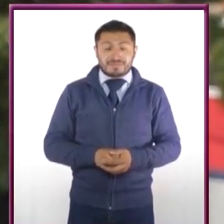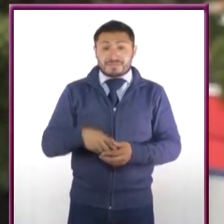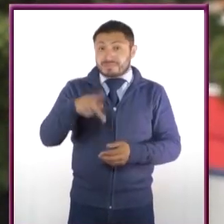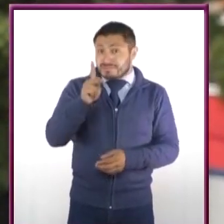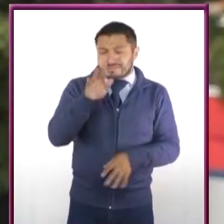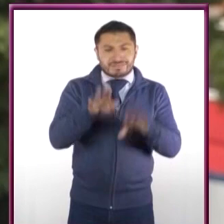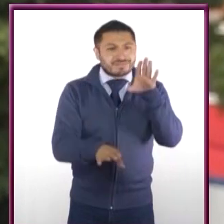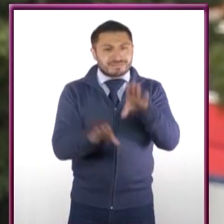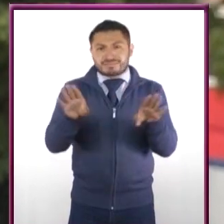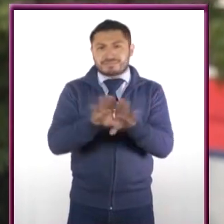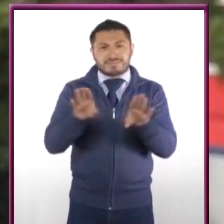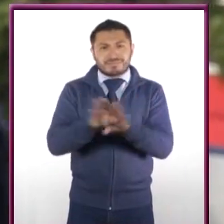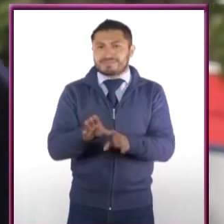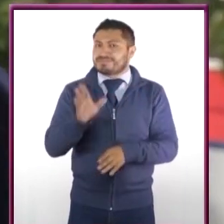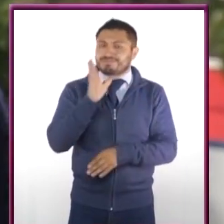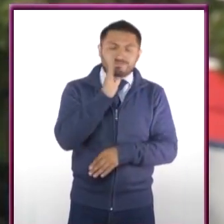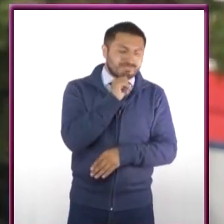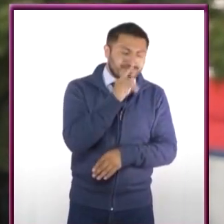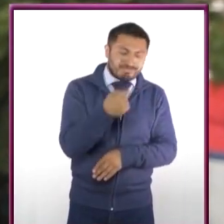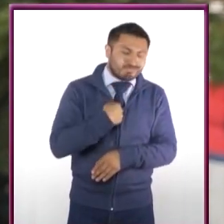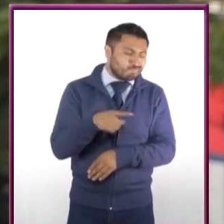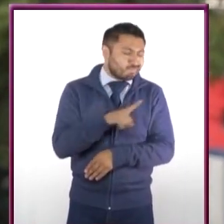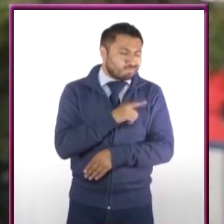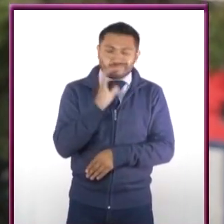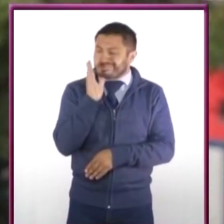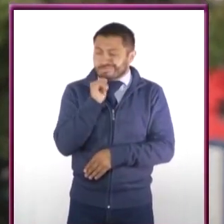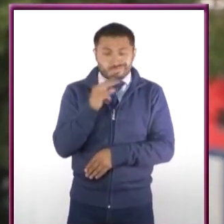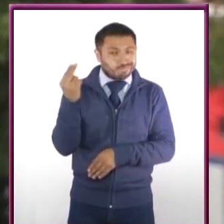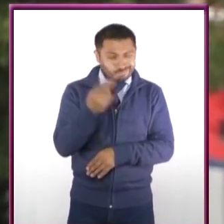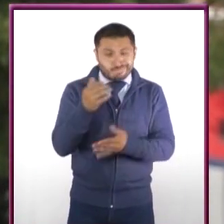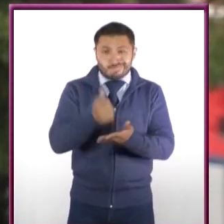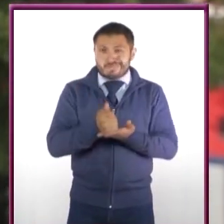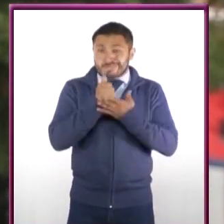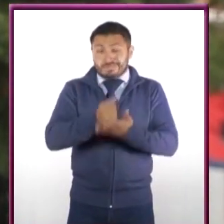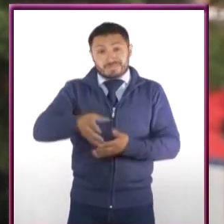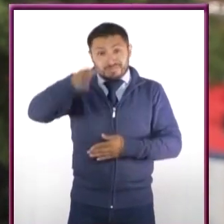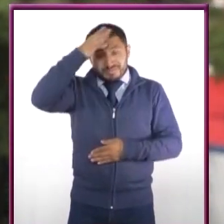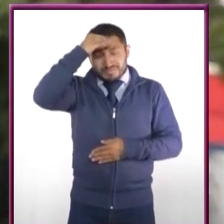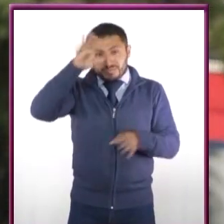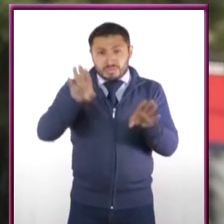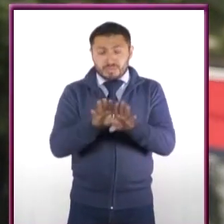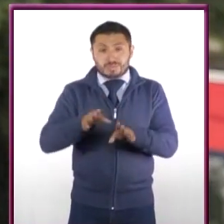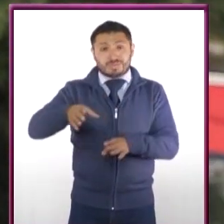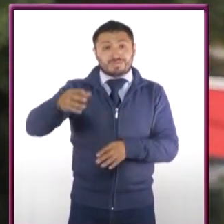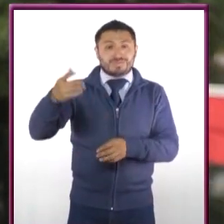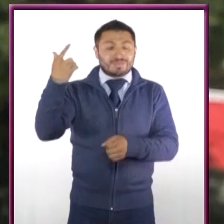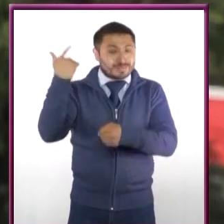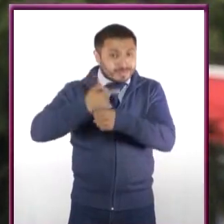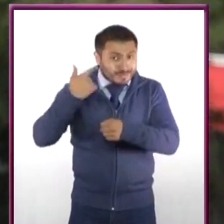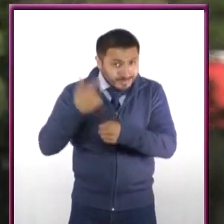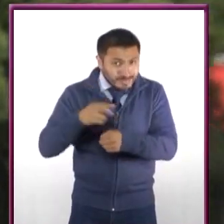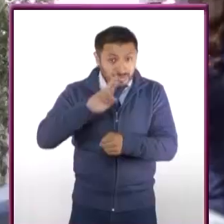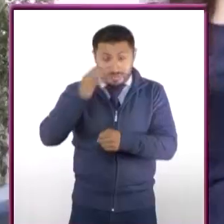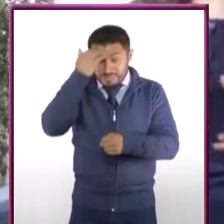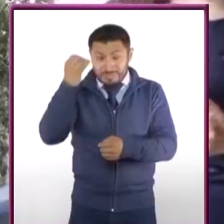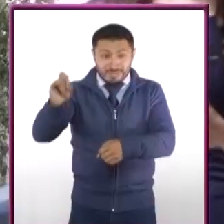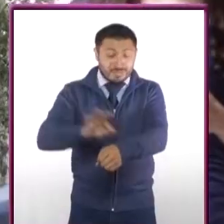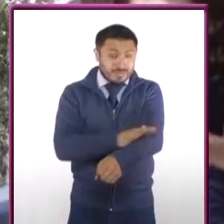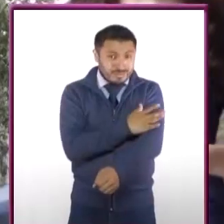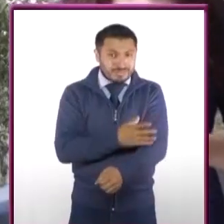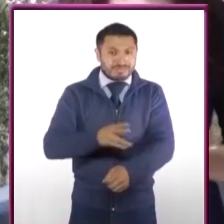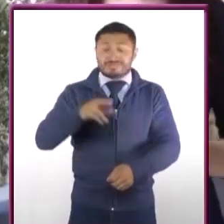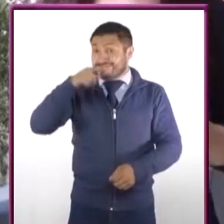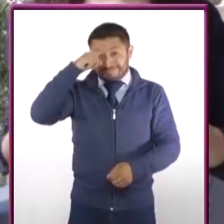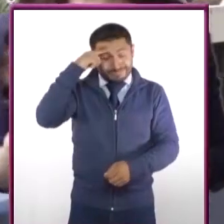Sin embargo, hay veces que no podemos solos, pues aprender a lidiar con nuestras emociones no es una tarea menor. Es por eso